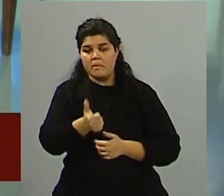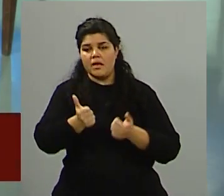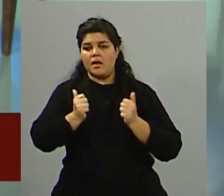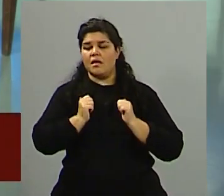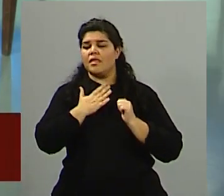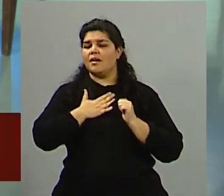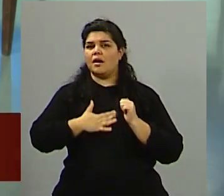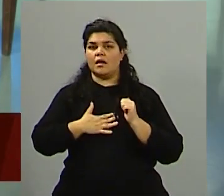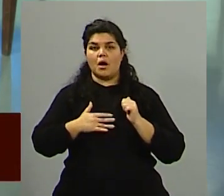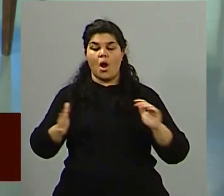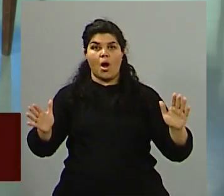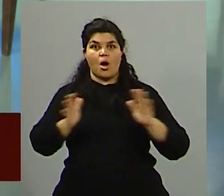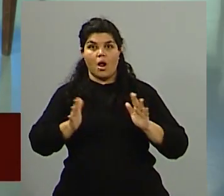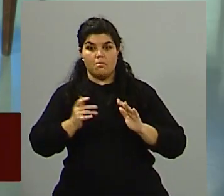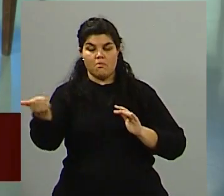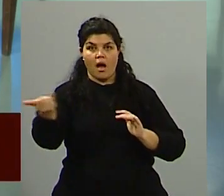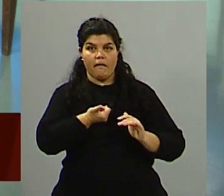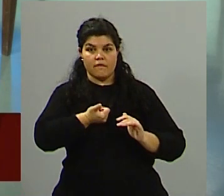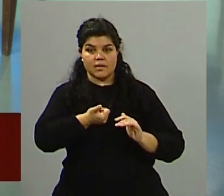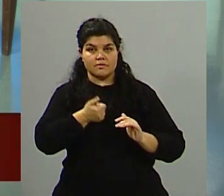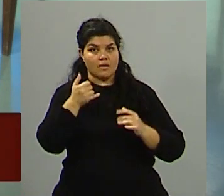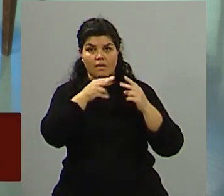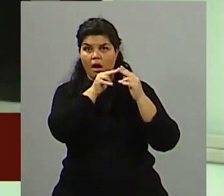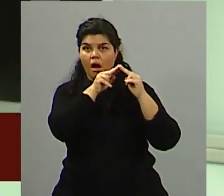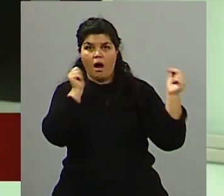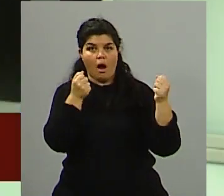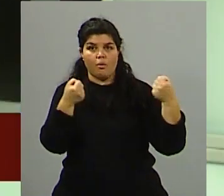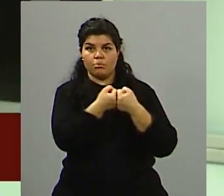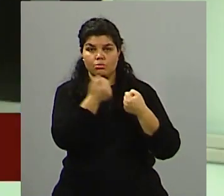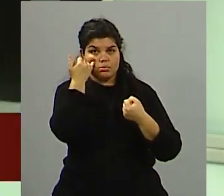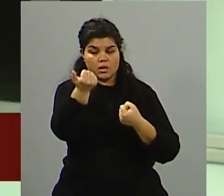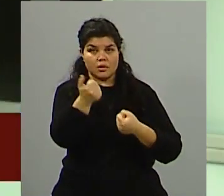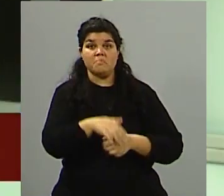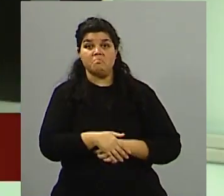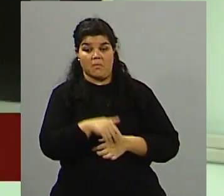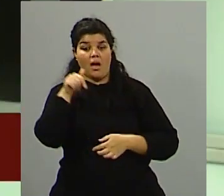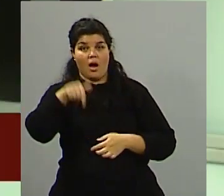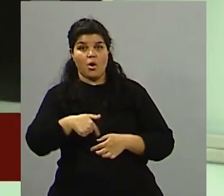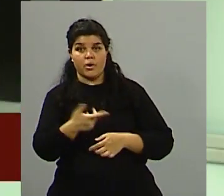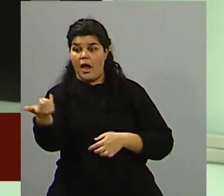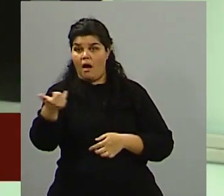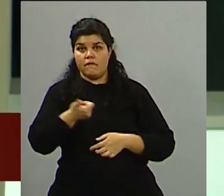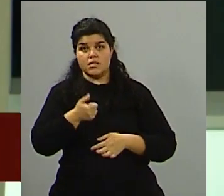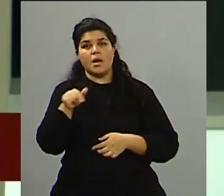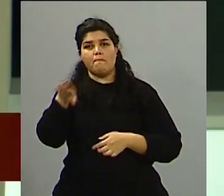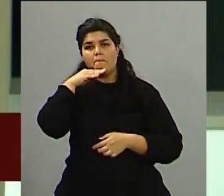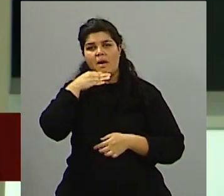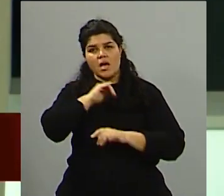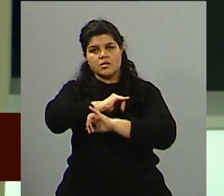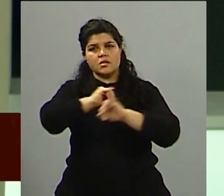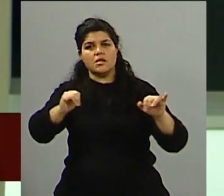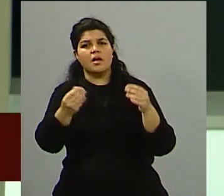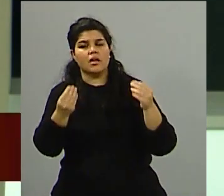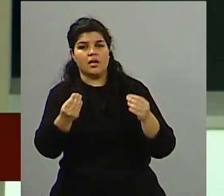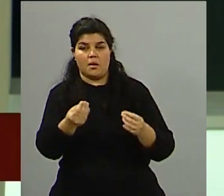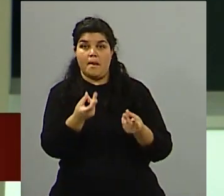noticia. Bueno, ¿qué significa esto, Tomás? Digo, él lo decía, ¿no? ¿Va a llegar dinero? ¿Para qué? Bien, en primer lugar lo que a mí me gustaría